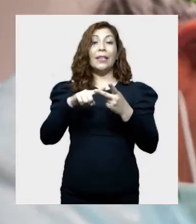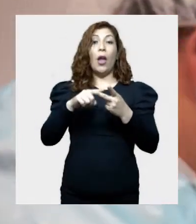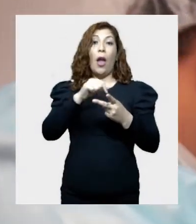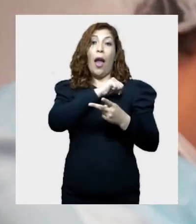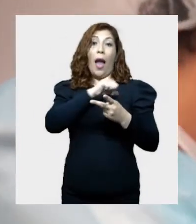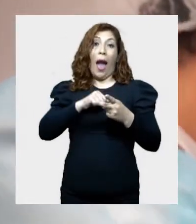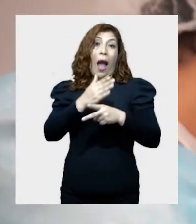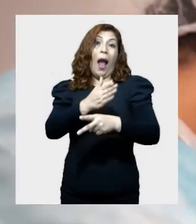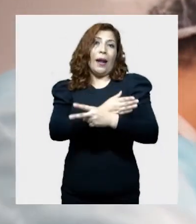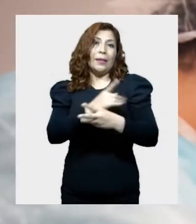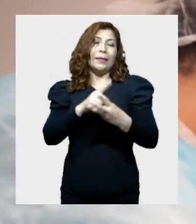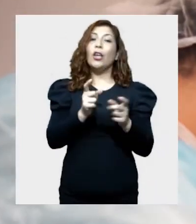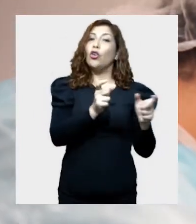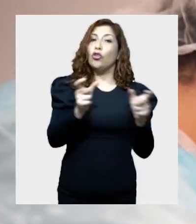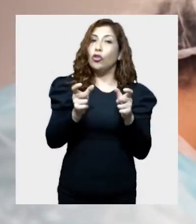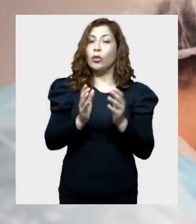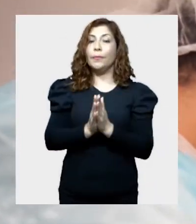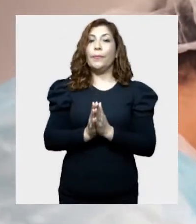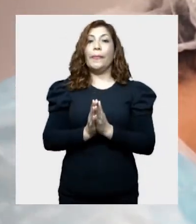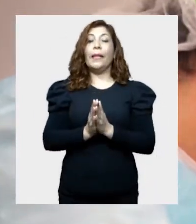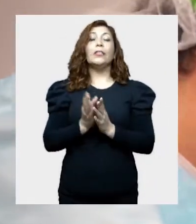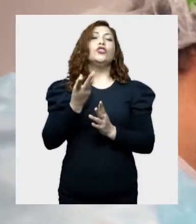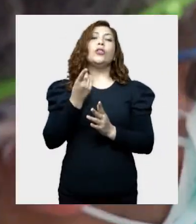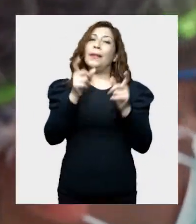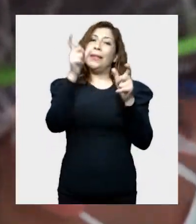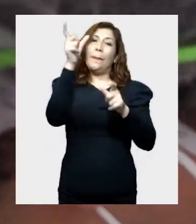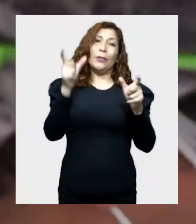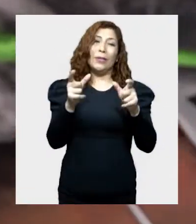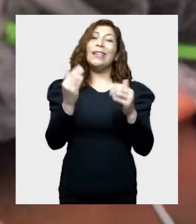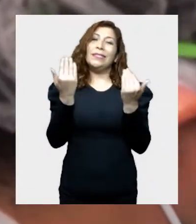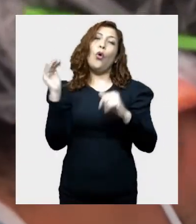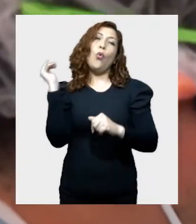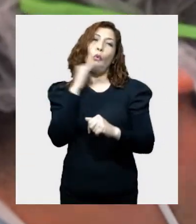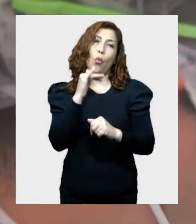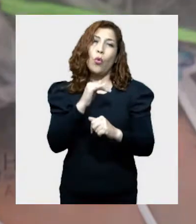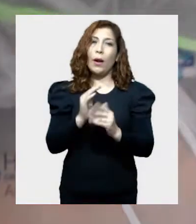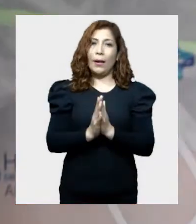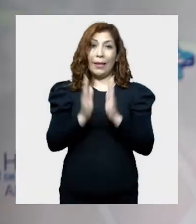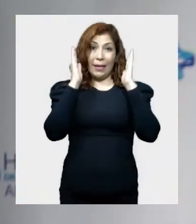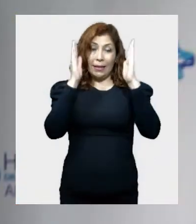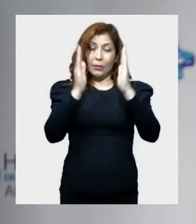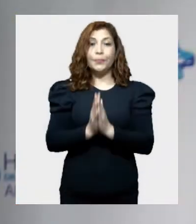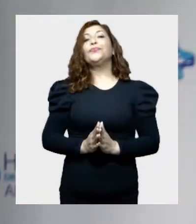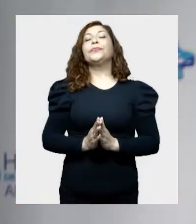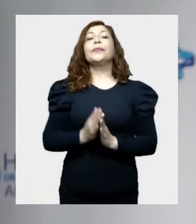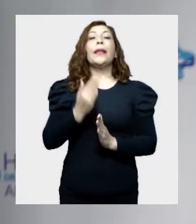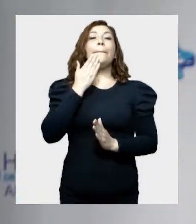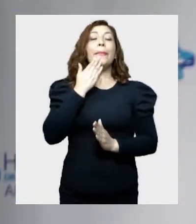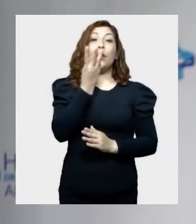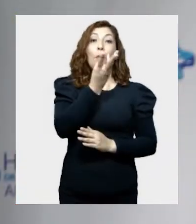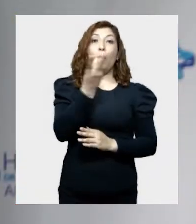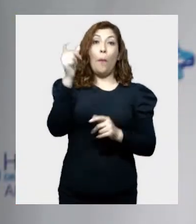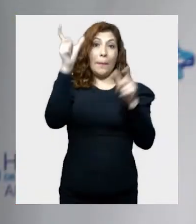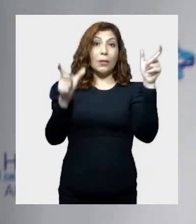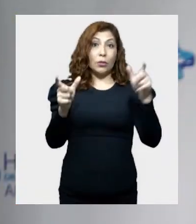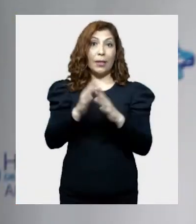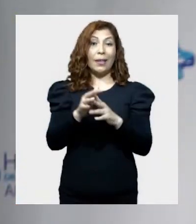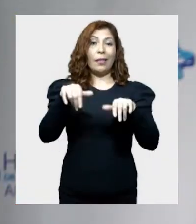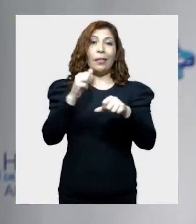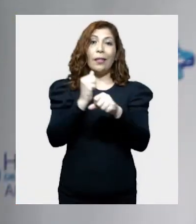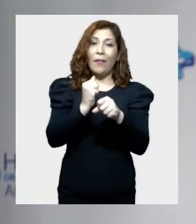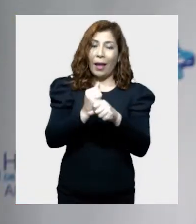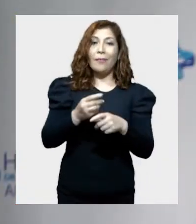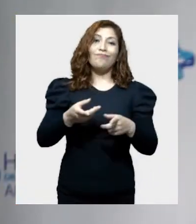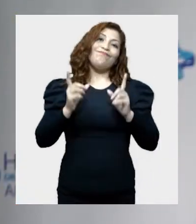y controles, es decir, solo atención inmediata. Un importante número de integrantes del área